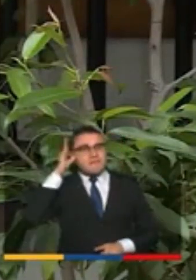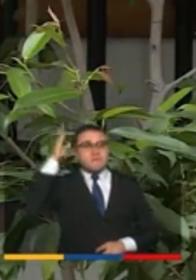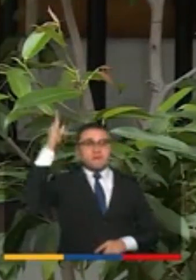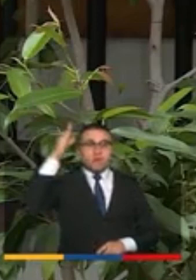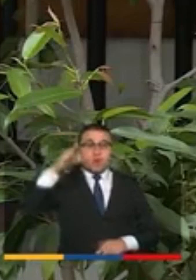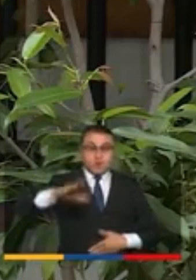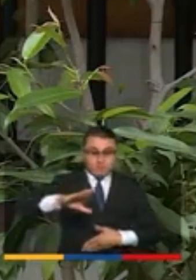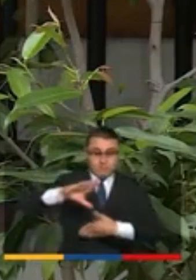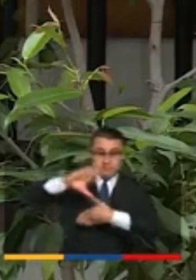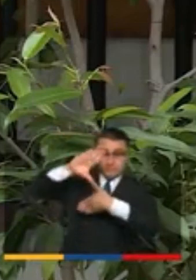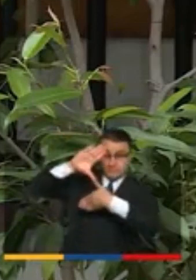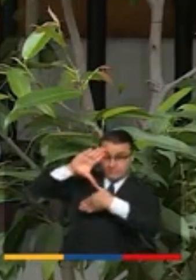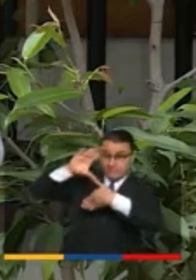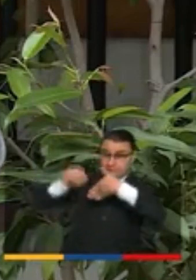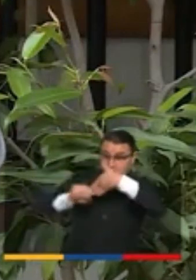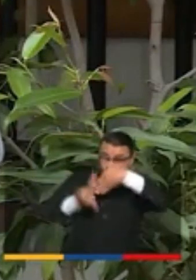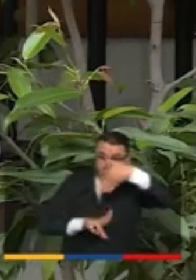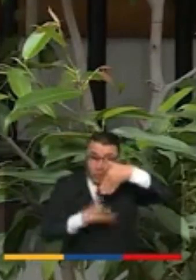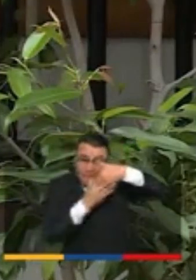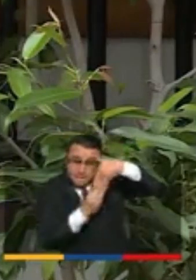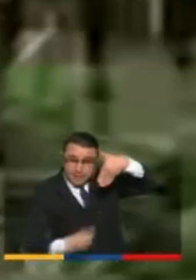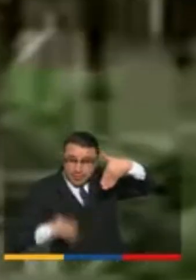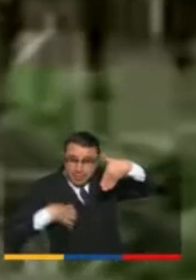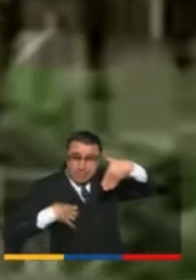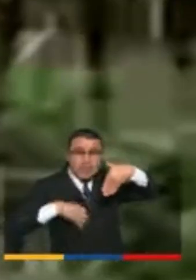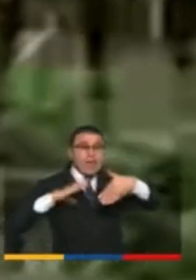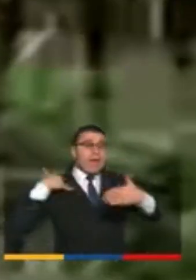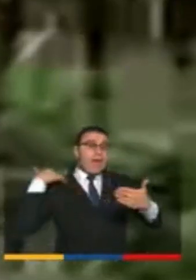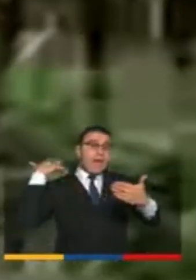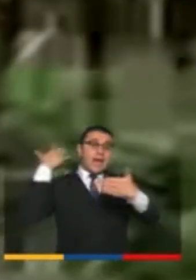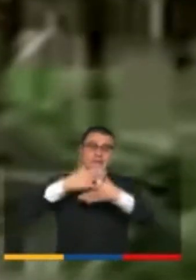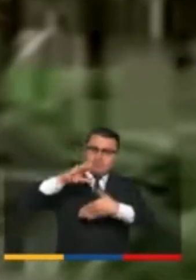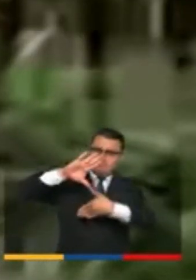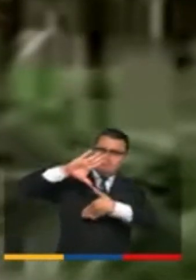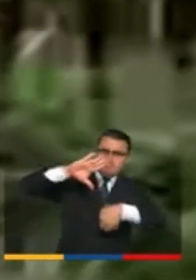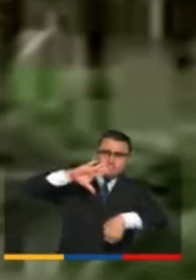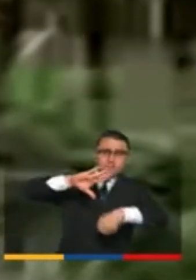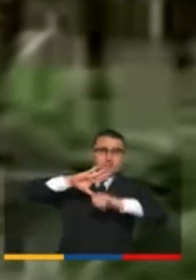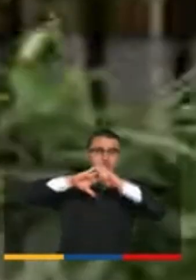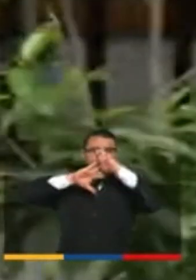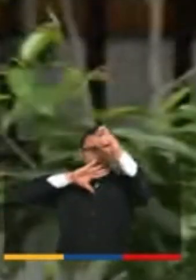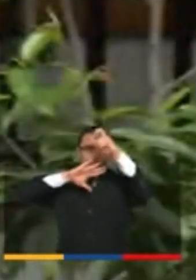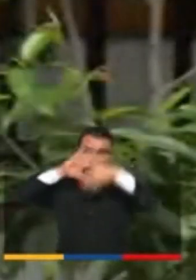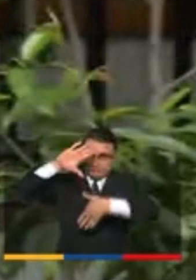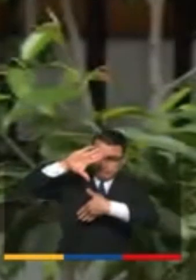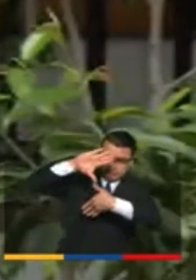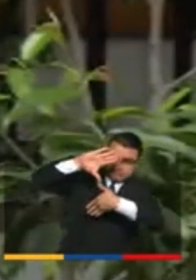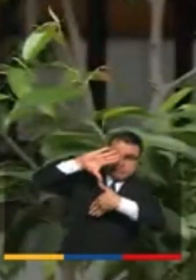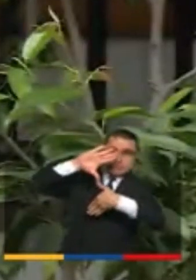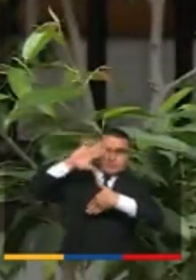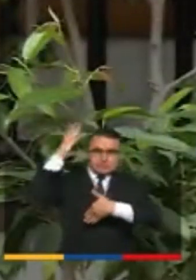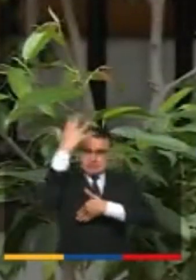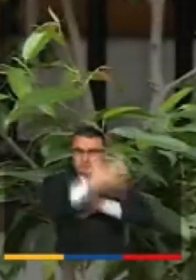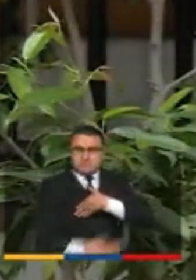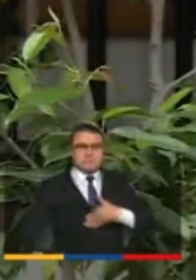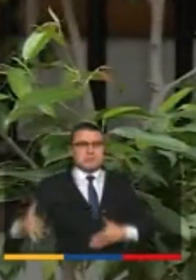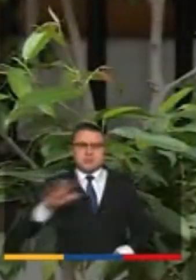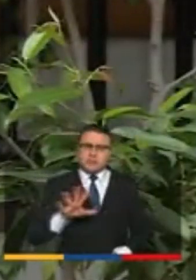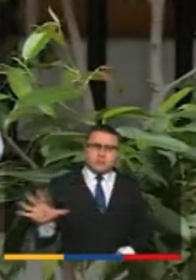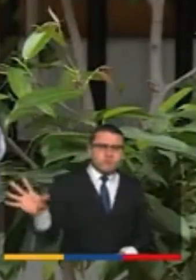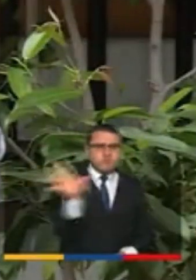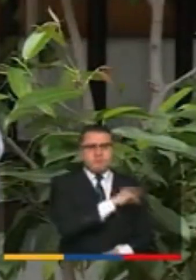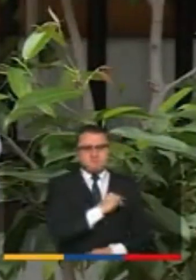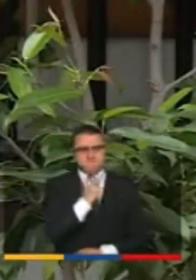Patagonia al extremo norte de nuestro continente, para asegurarles a nuestros ciudadanos y ciudadanas un mejor acceso a la energía mediante el